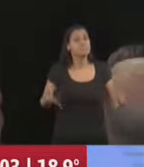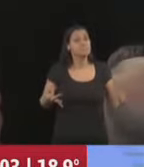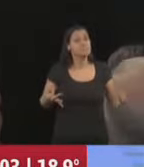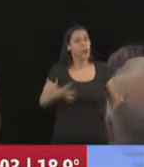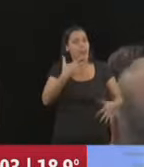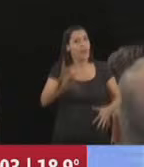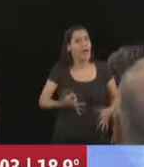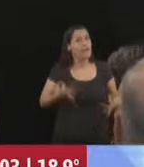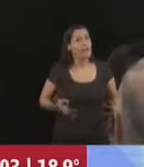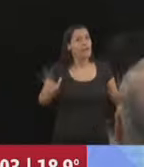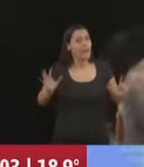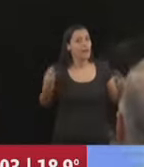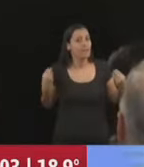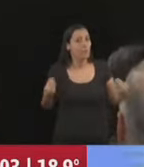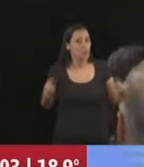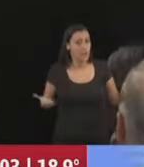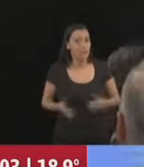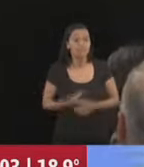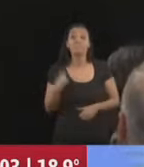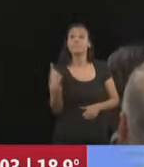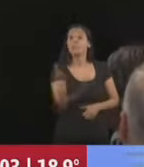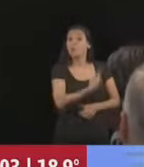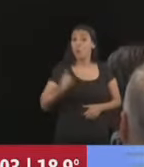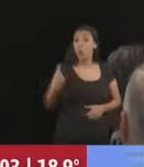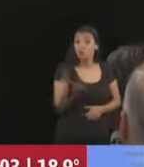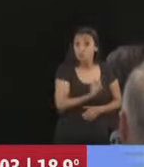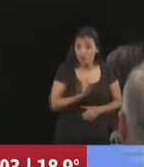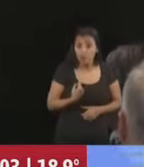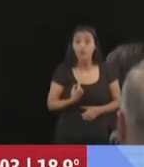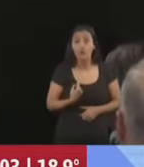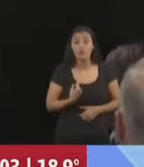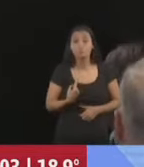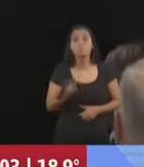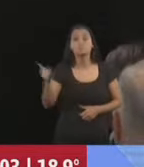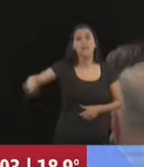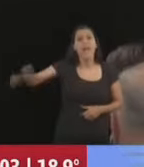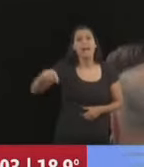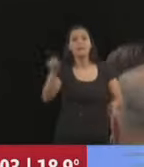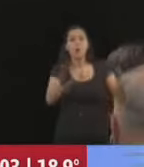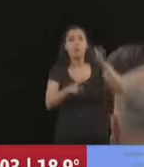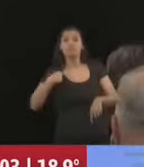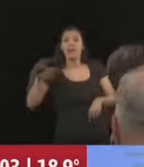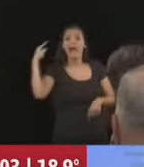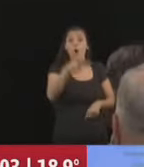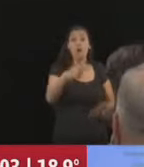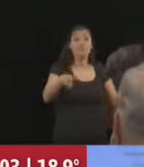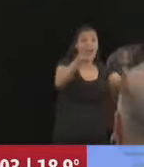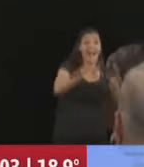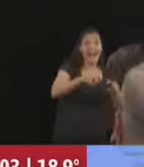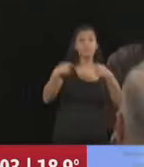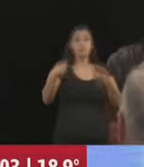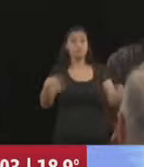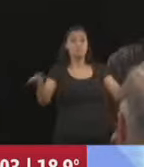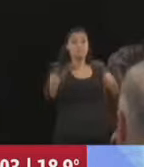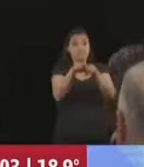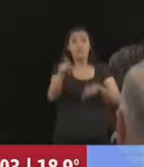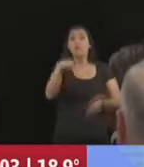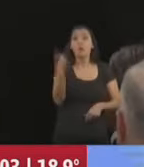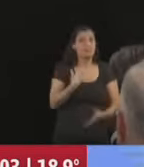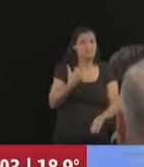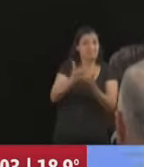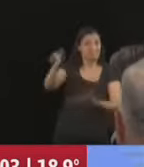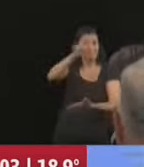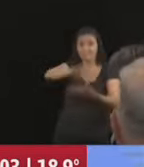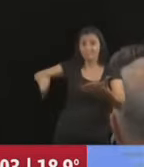respecto a las jubilaciones de privilegio, miren, estamos completamente de acuerdo. Se tienen que terminar los regímenes de privilegio en la